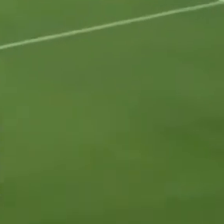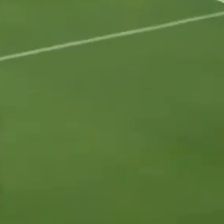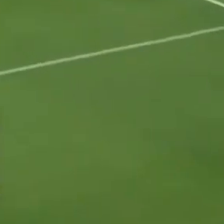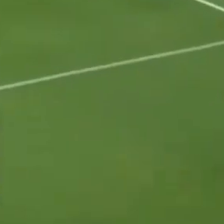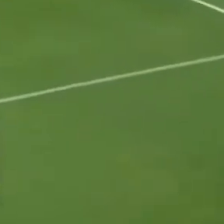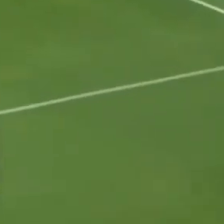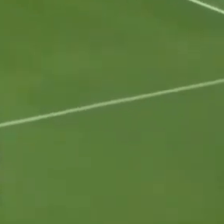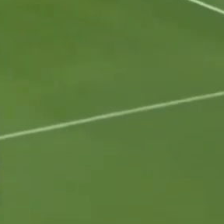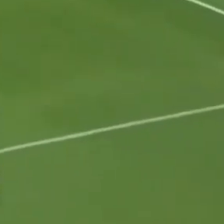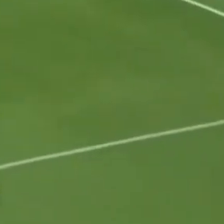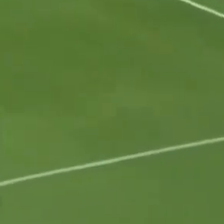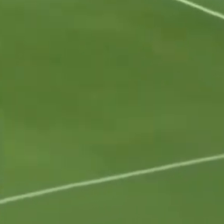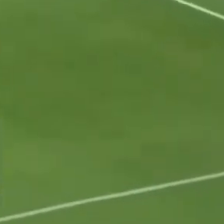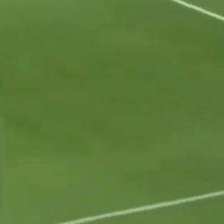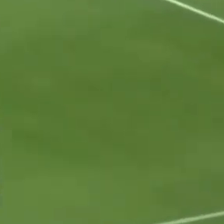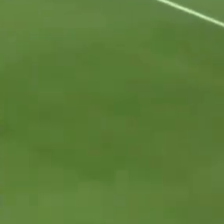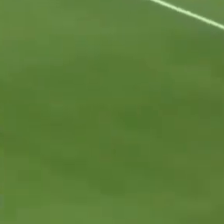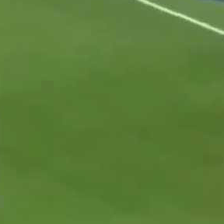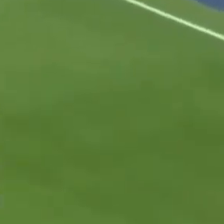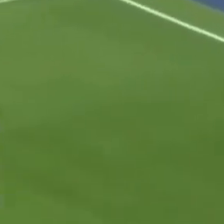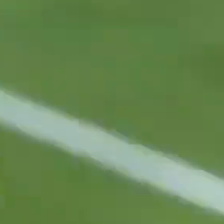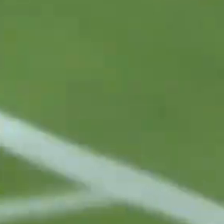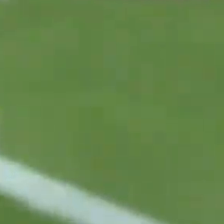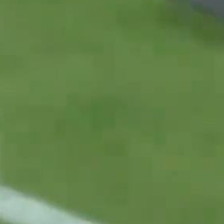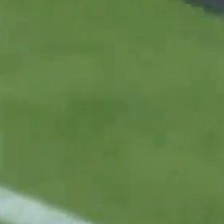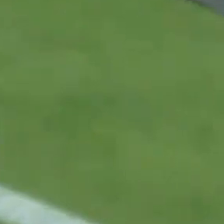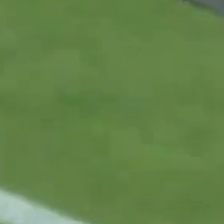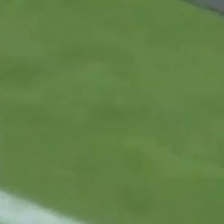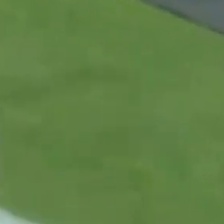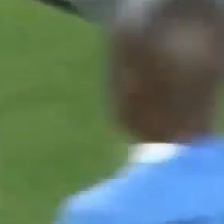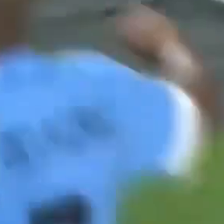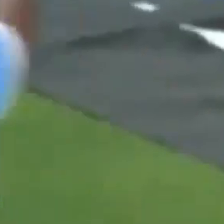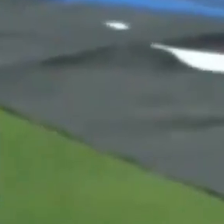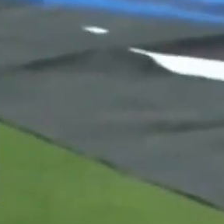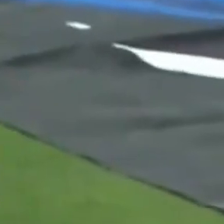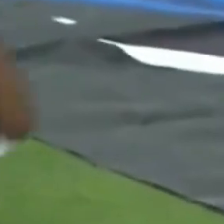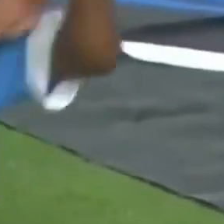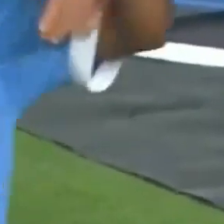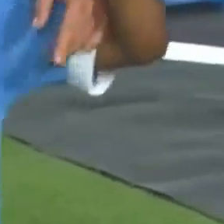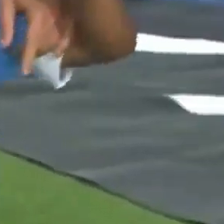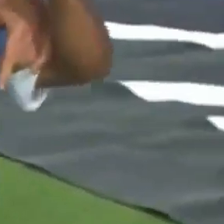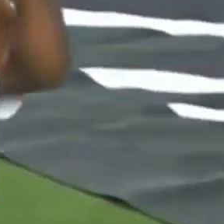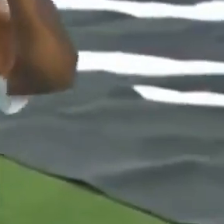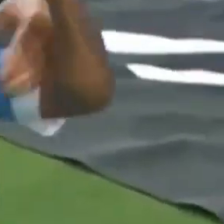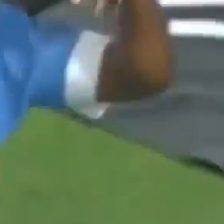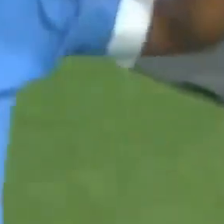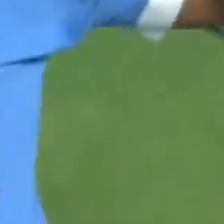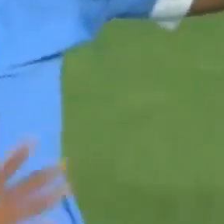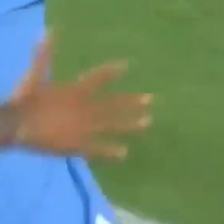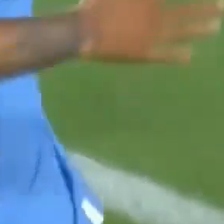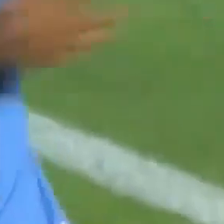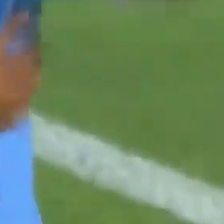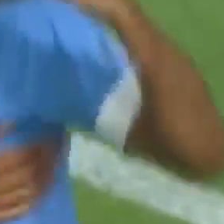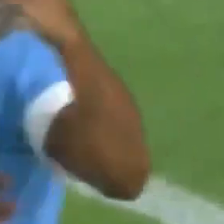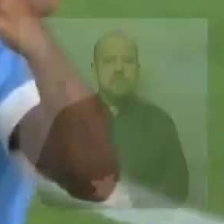televisaciones correspondientes generaron la emisión de un comunicado de parte de la asociación uruguaya de fútbol que justamente estableció